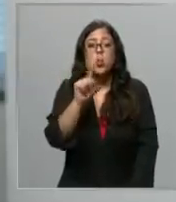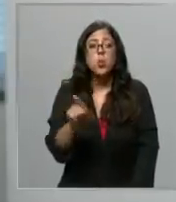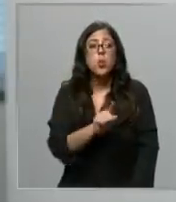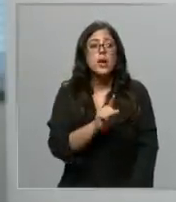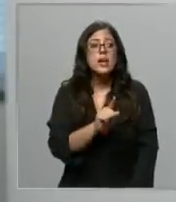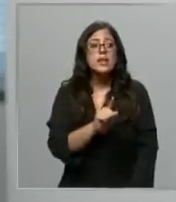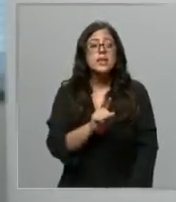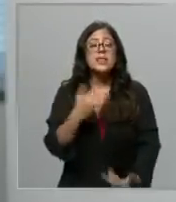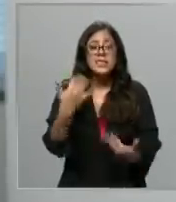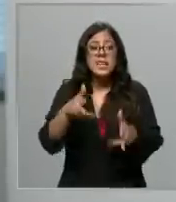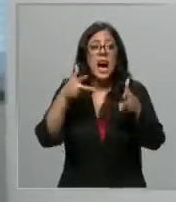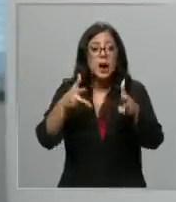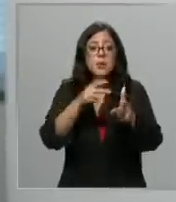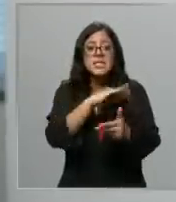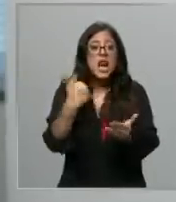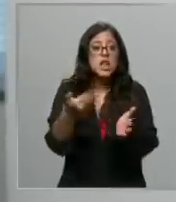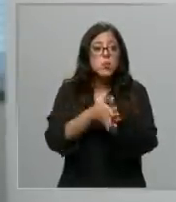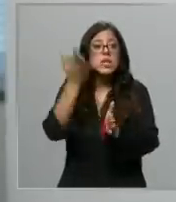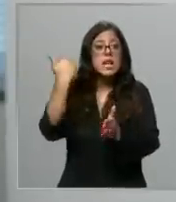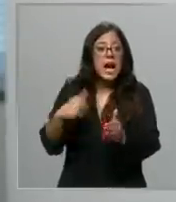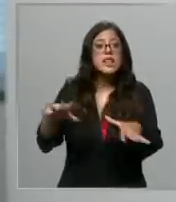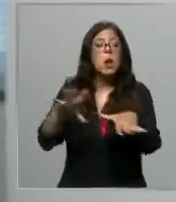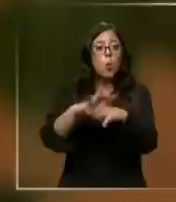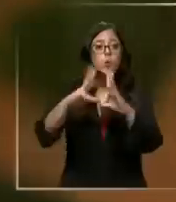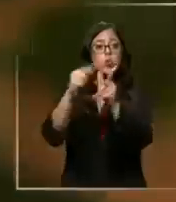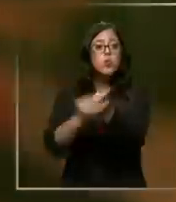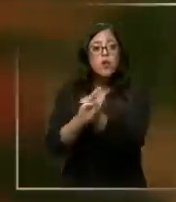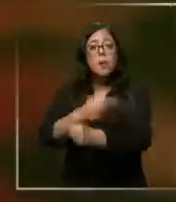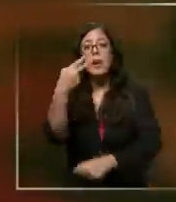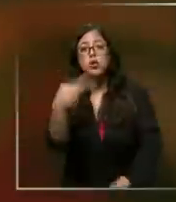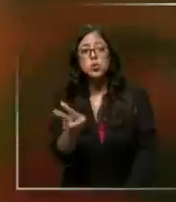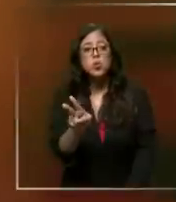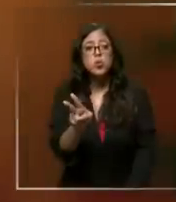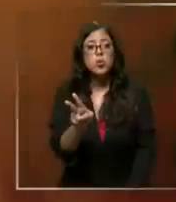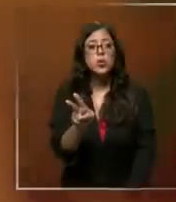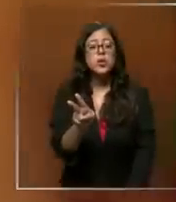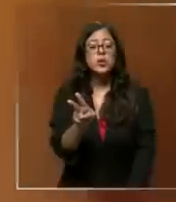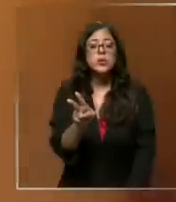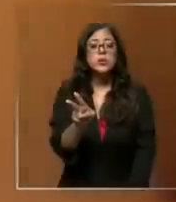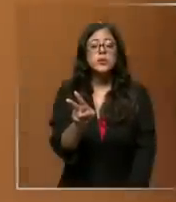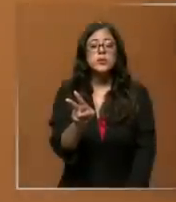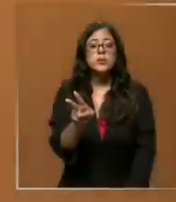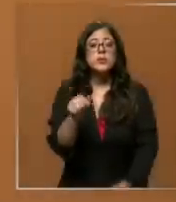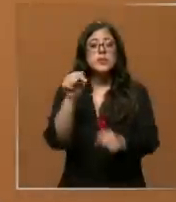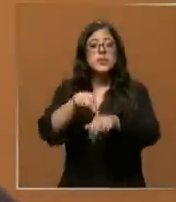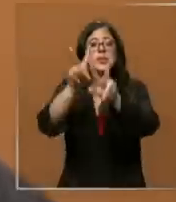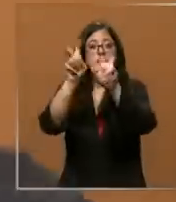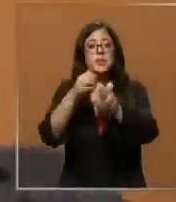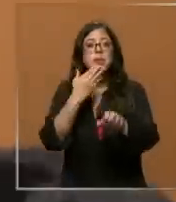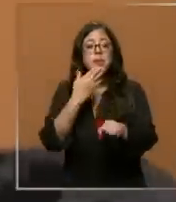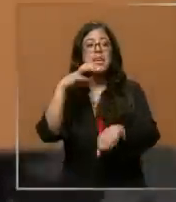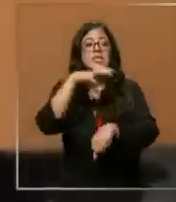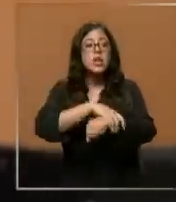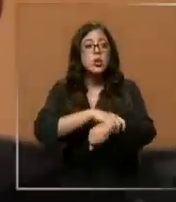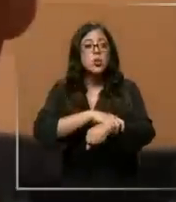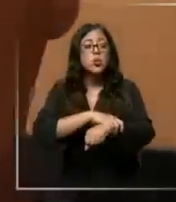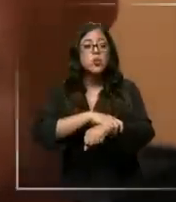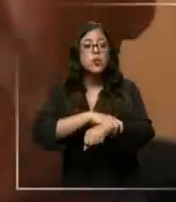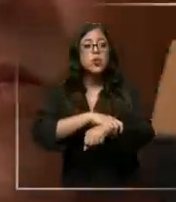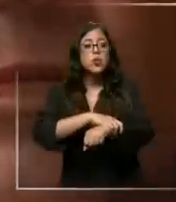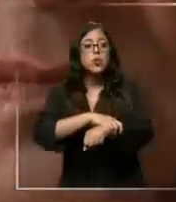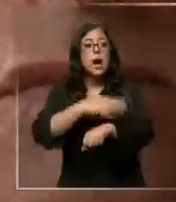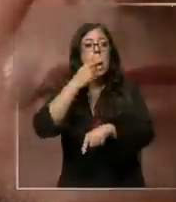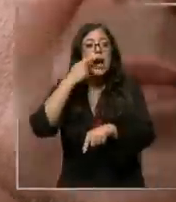ya haber sido amenazado de muerte con su familia y en ese caso también se detuvo al hermano de